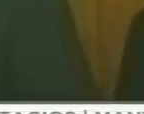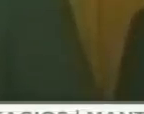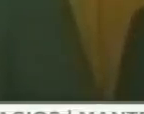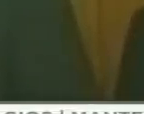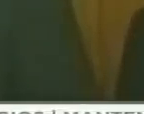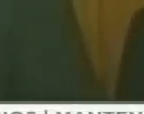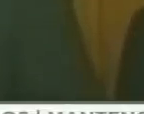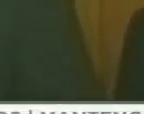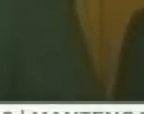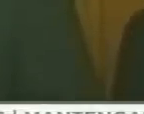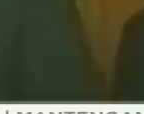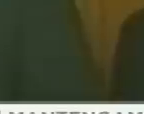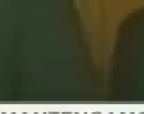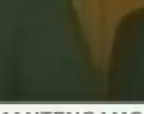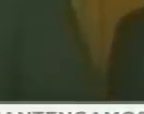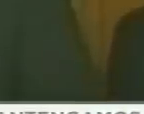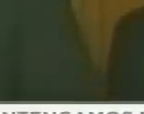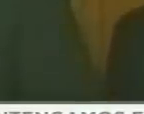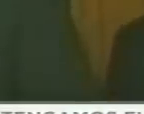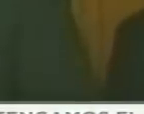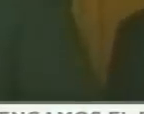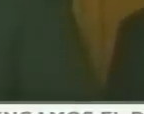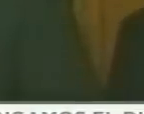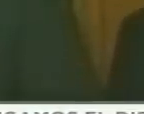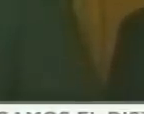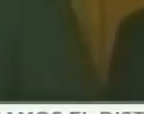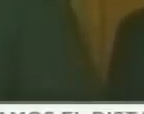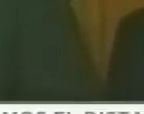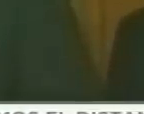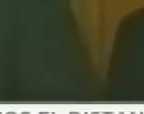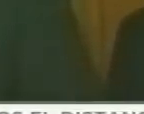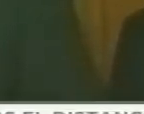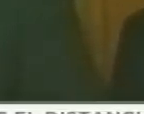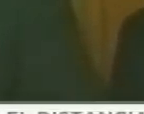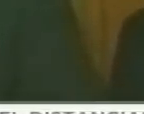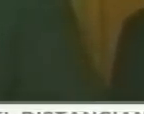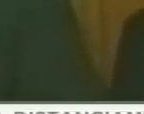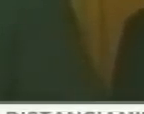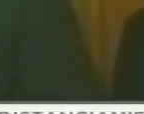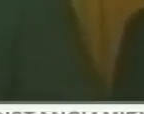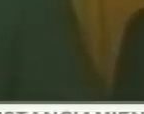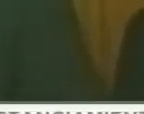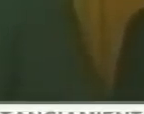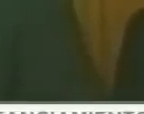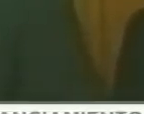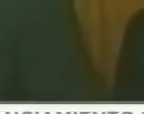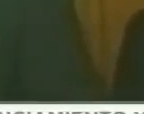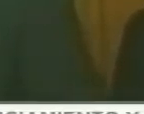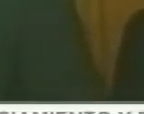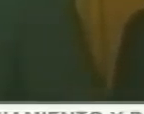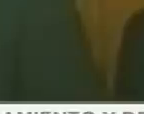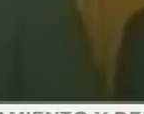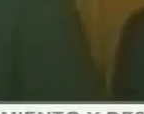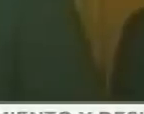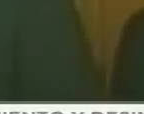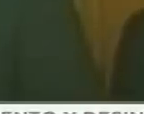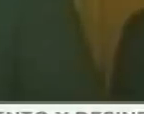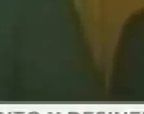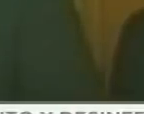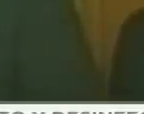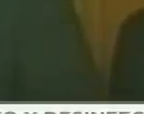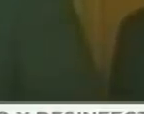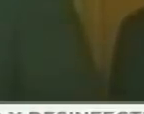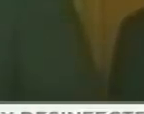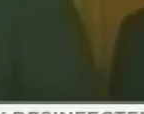nacional de la siguiente forma y bajo los siguientes lineamientos. Artículo primero, se designa al ciudadano